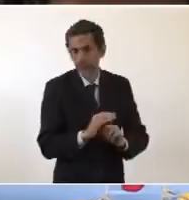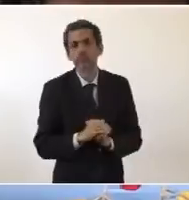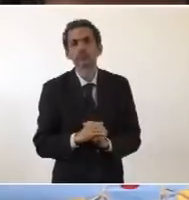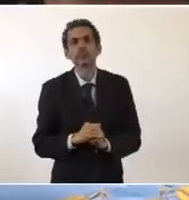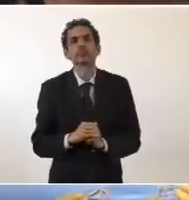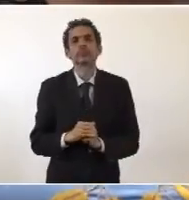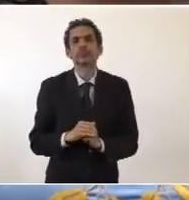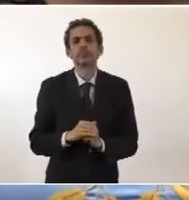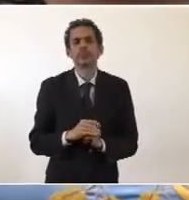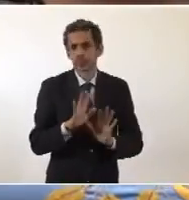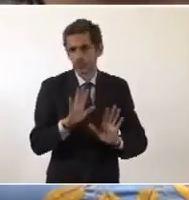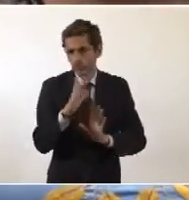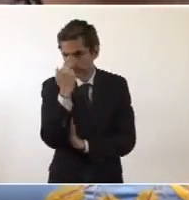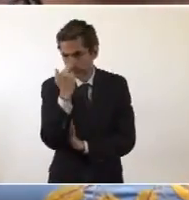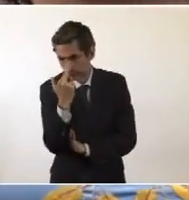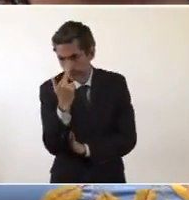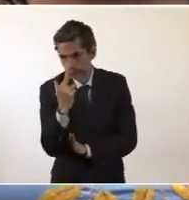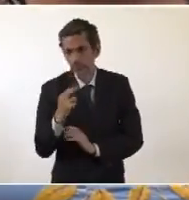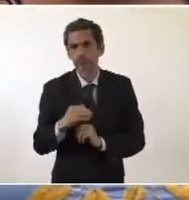Vamos a revisarlo.